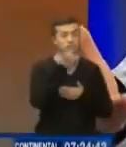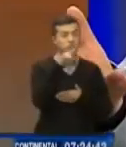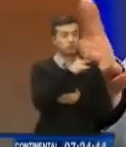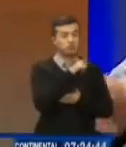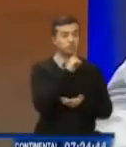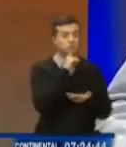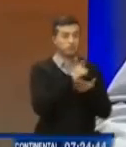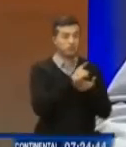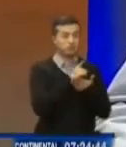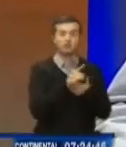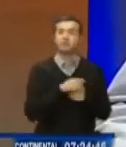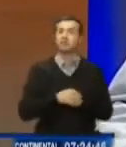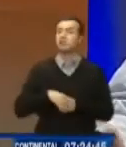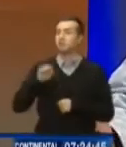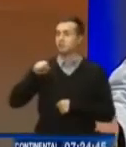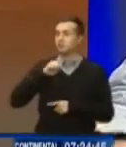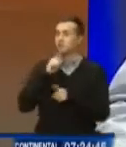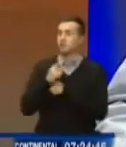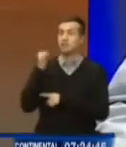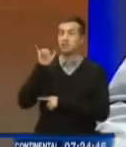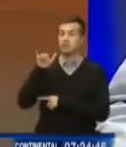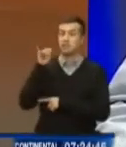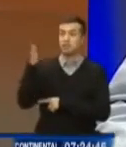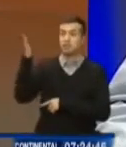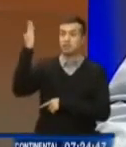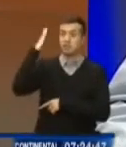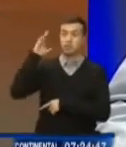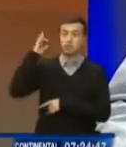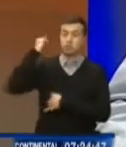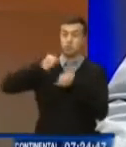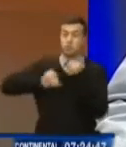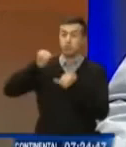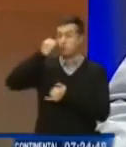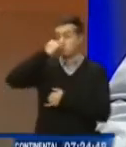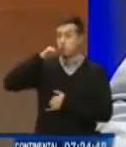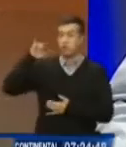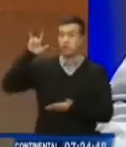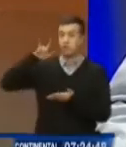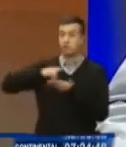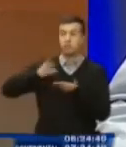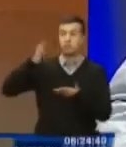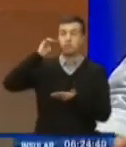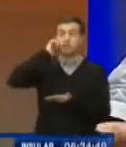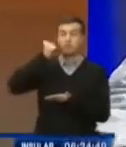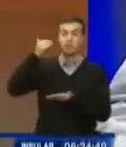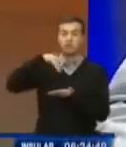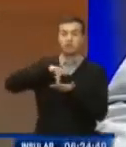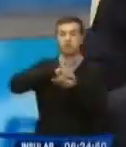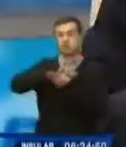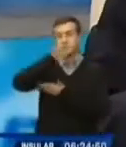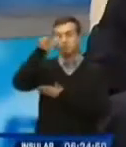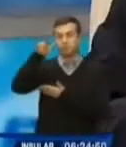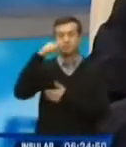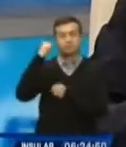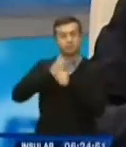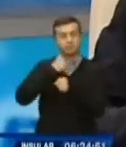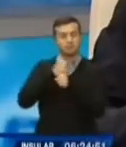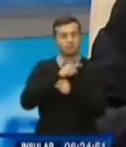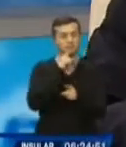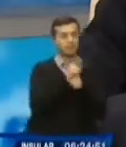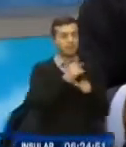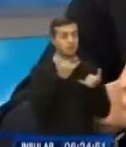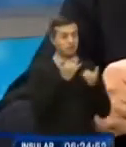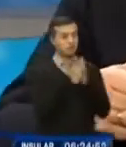acabo de llegar el día sábado precisamente del último viaje que tengo y mañana salgo a exprimir